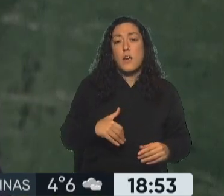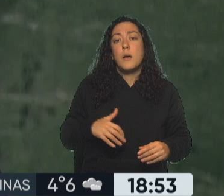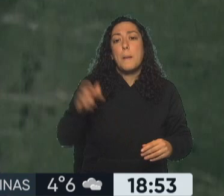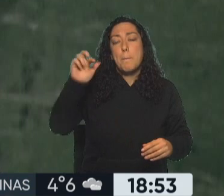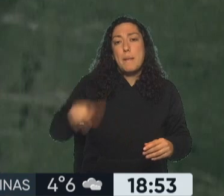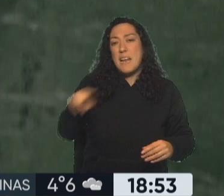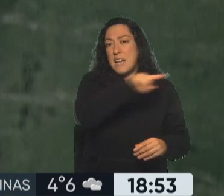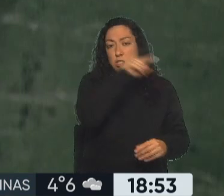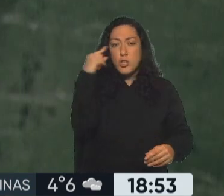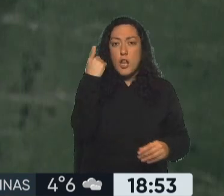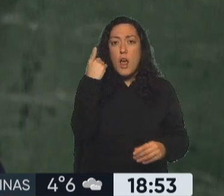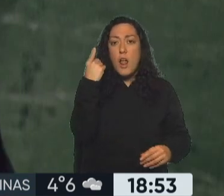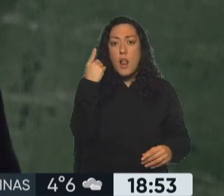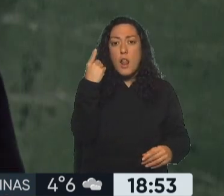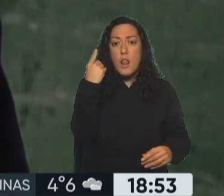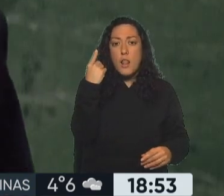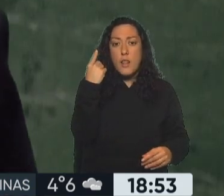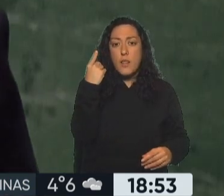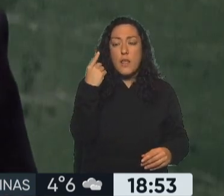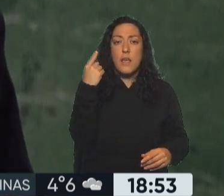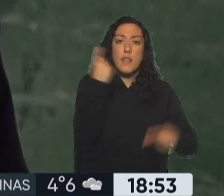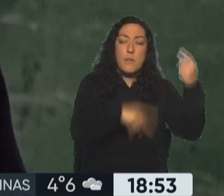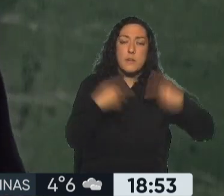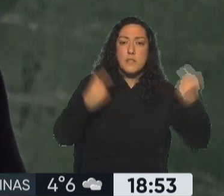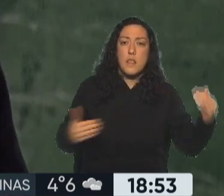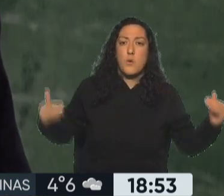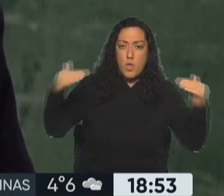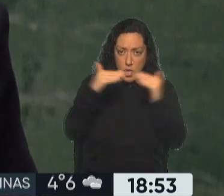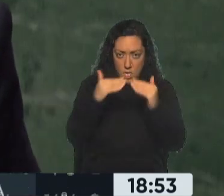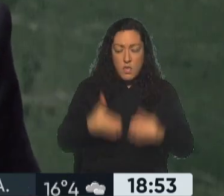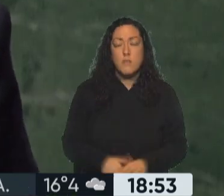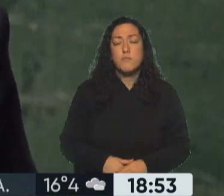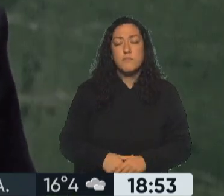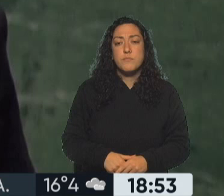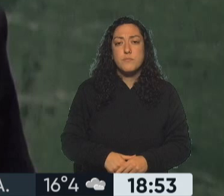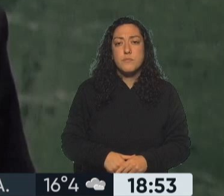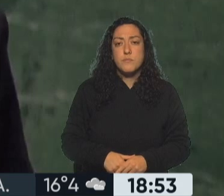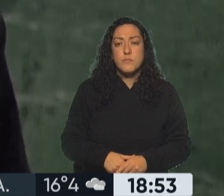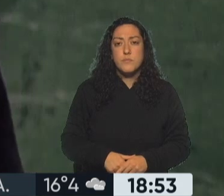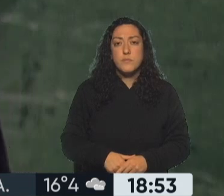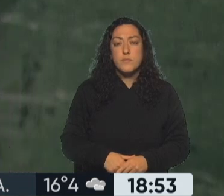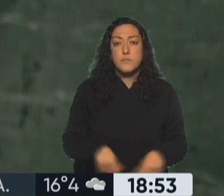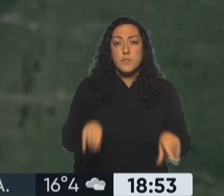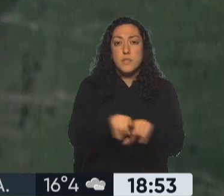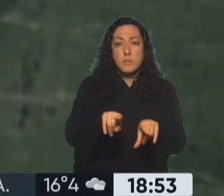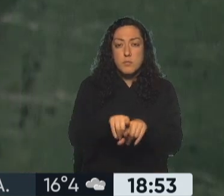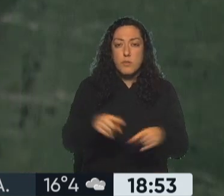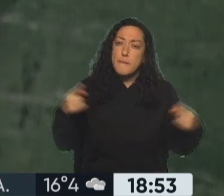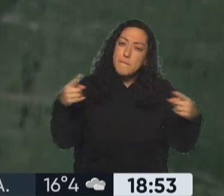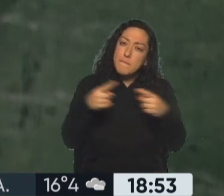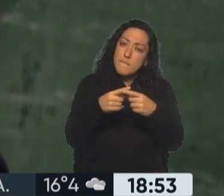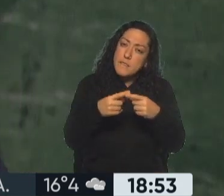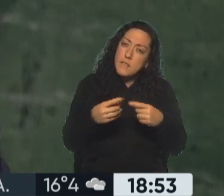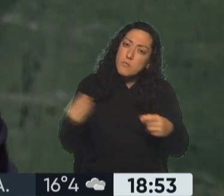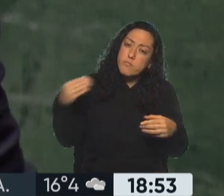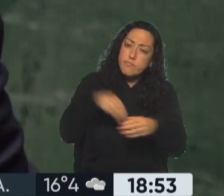Plan Nacional de Igualdad en la Diversidad. Como parte de esa vocación integracionista